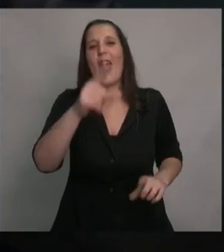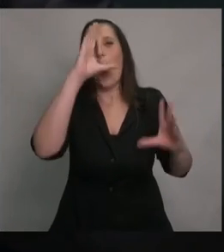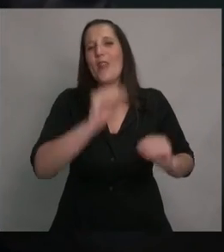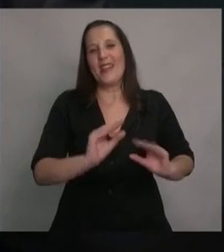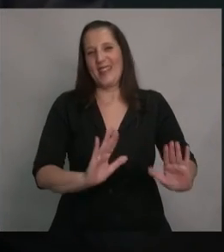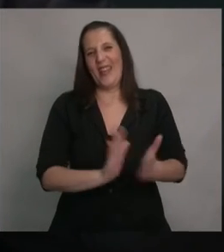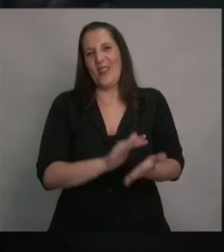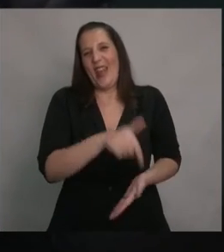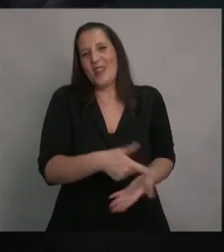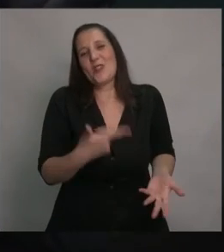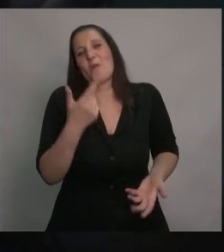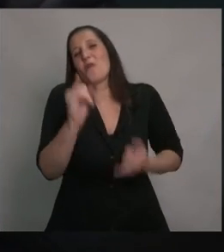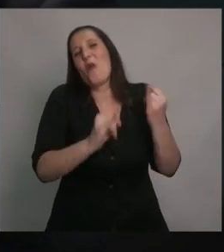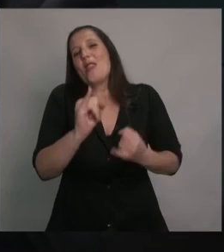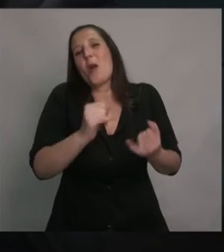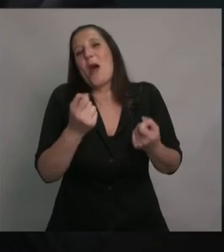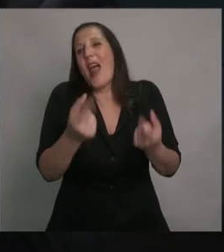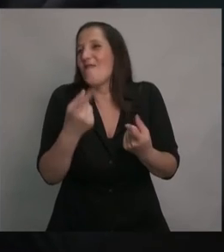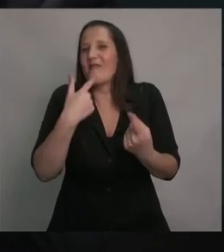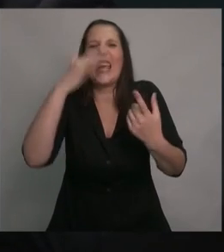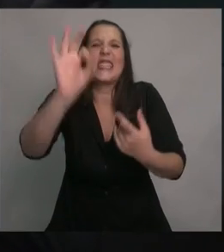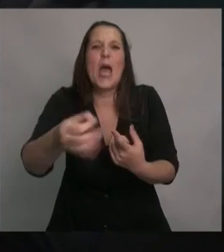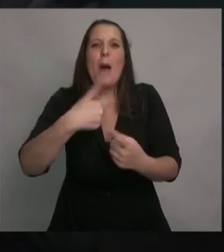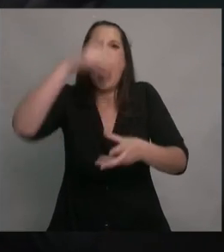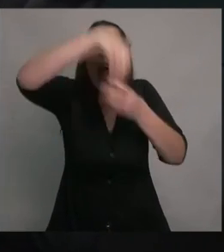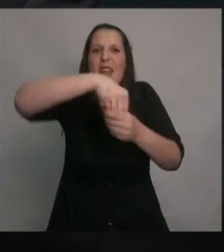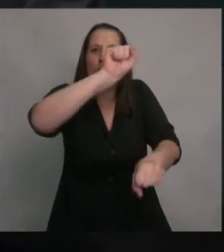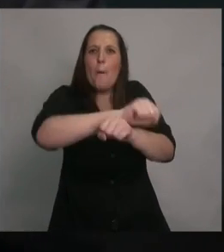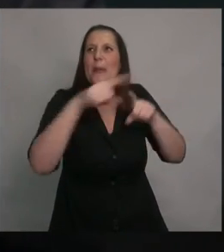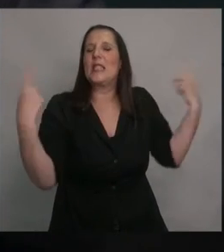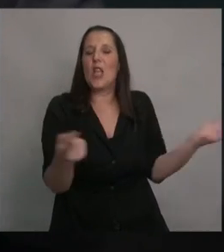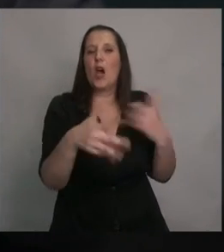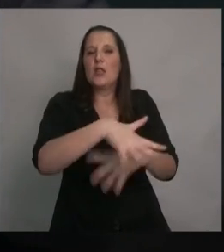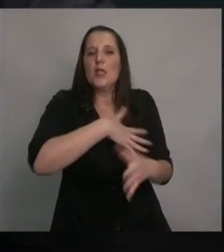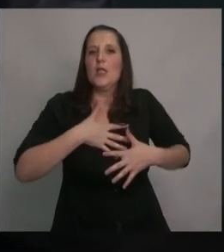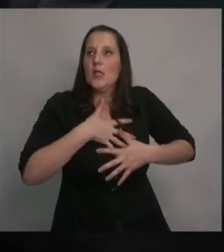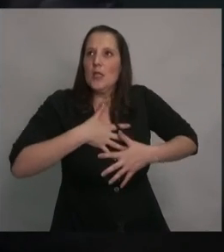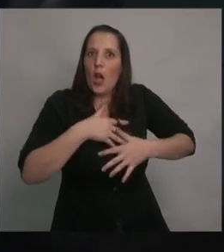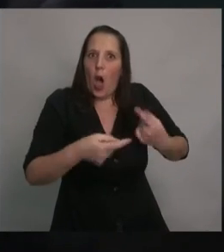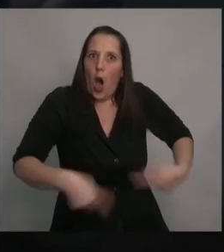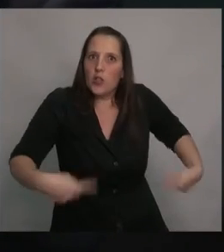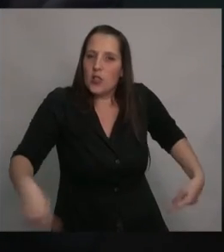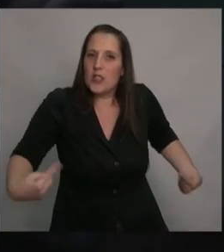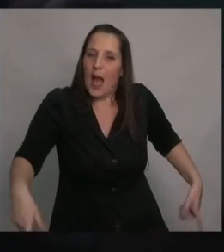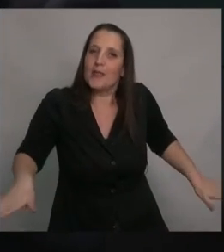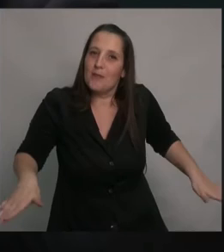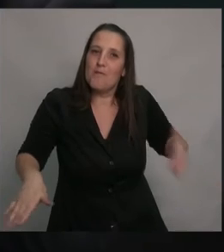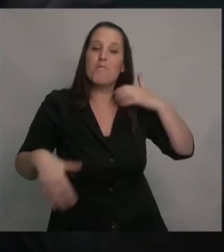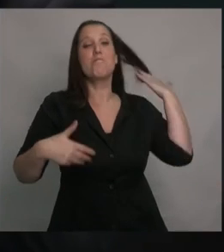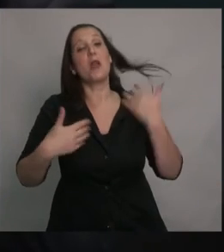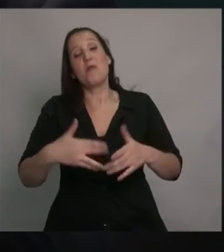Esto, yo se los dije para ponerlo en contexto, lo que se vive en una prisión en estas circunstancias. Lo más importante es lo que ese hombre me dice